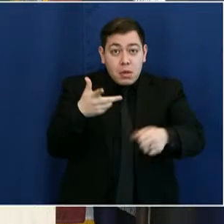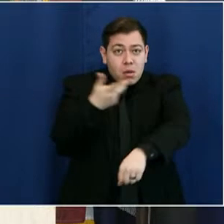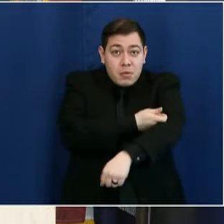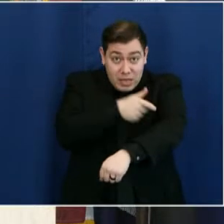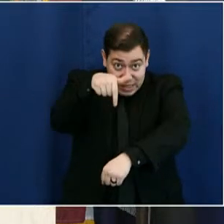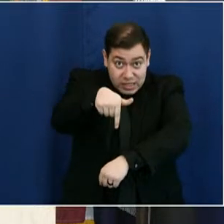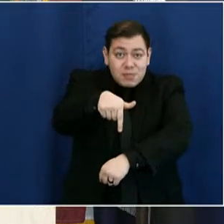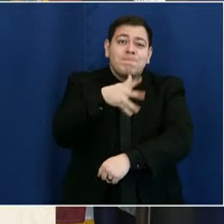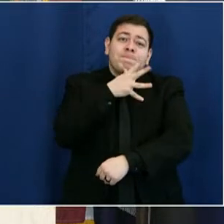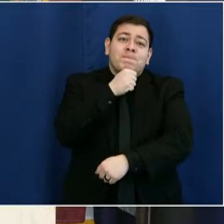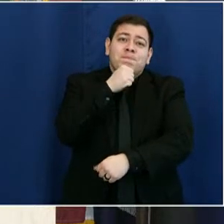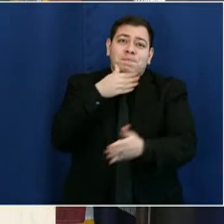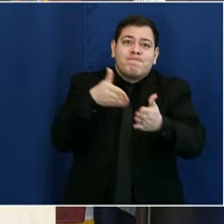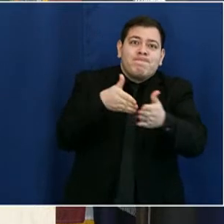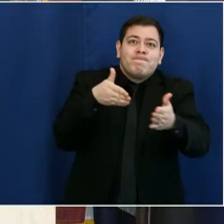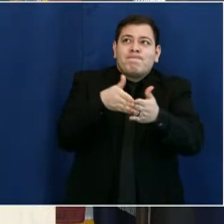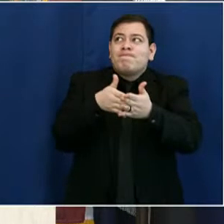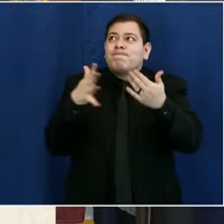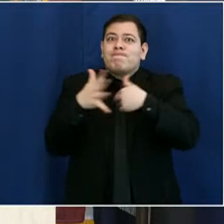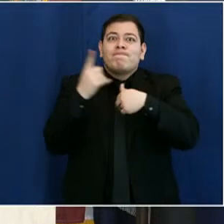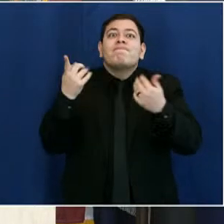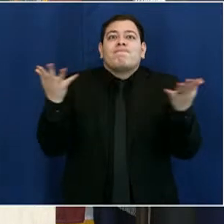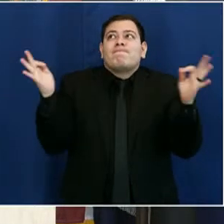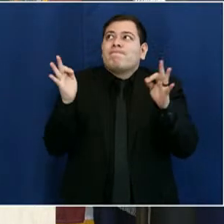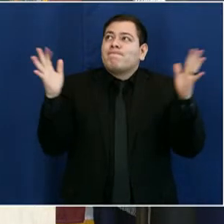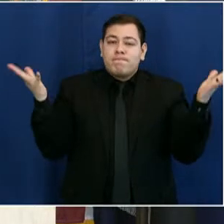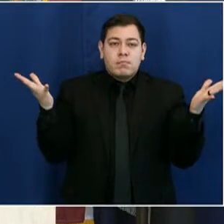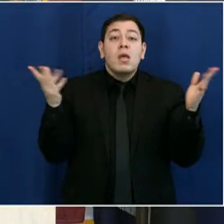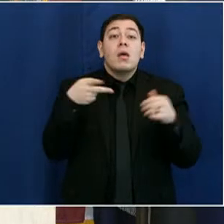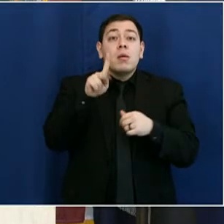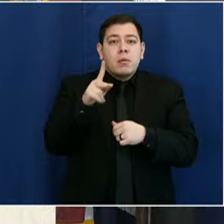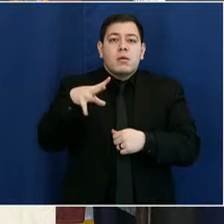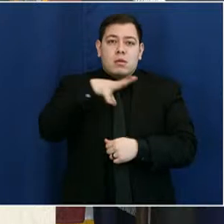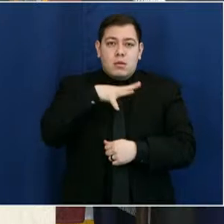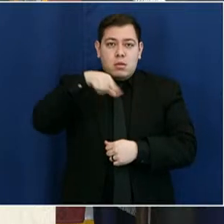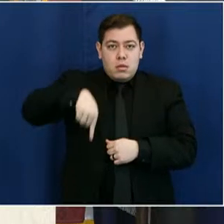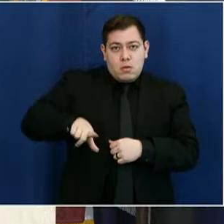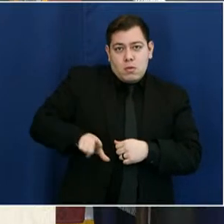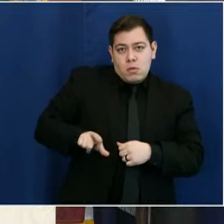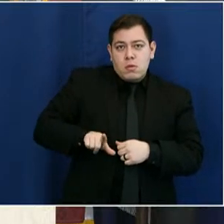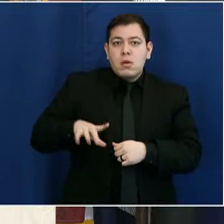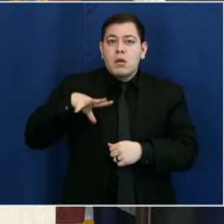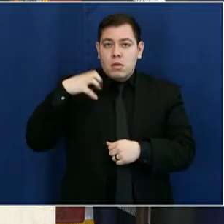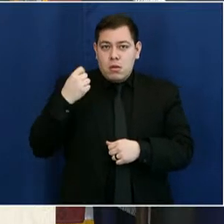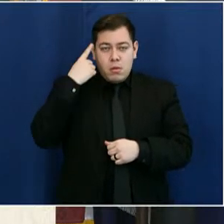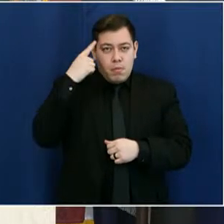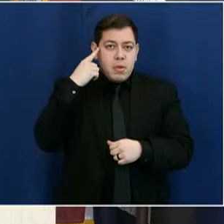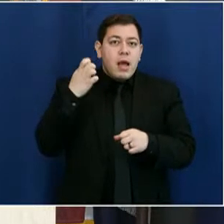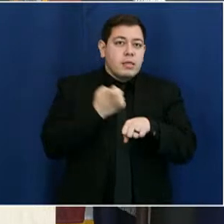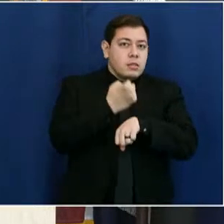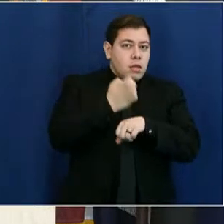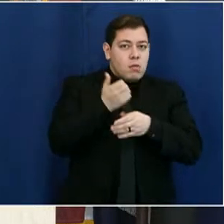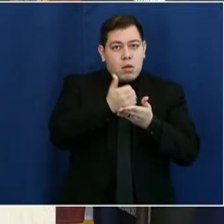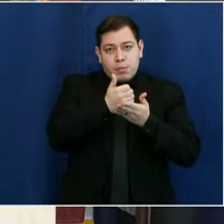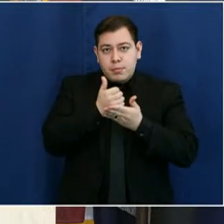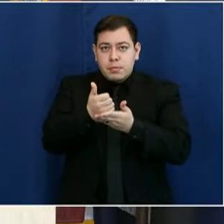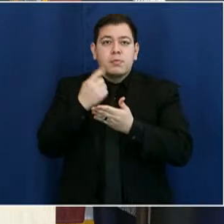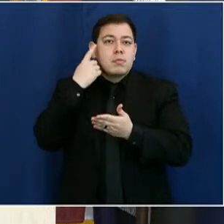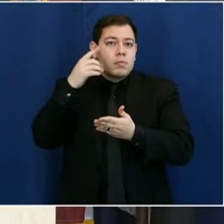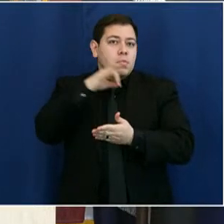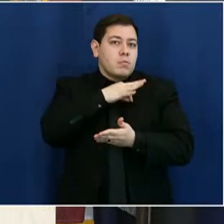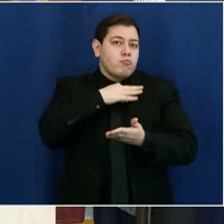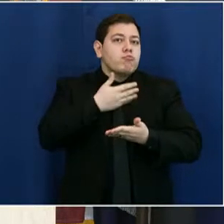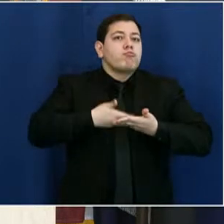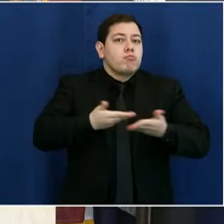Sin embargo, quiero mencionar que continuamos abogando por vacunas adicionales ante el gobierno y el estatal federal. Durante las últimas